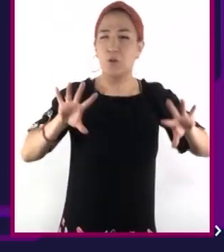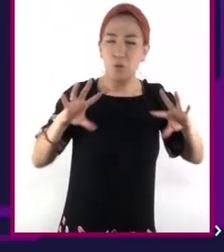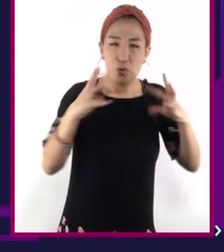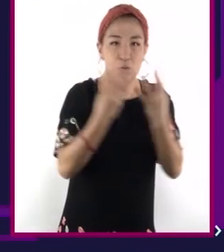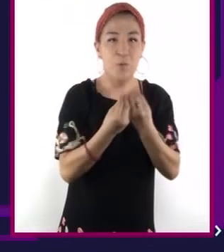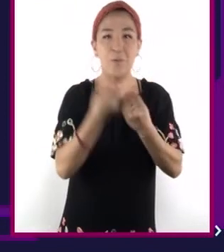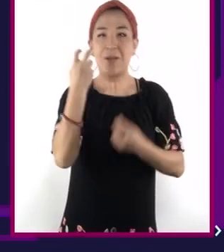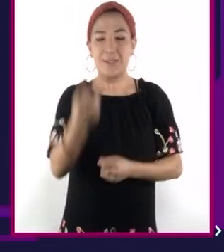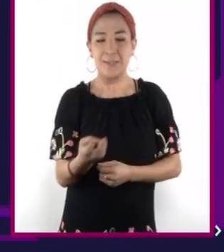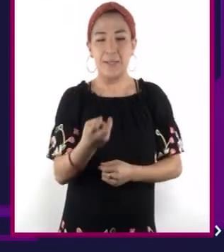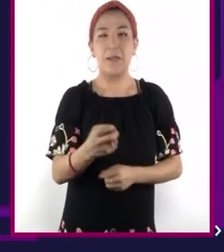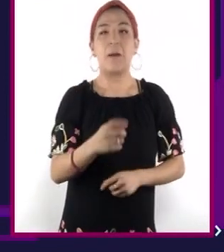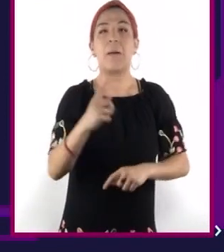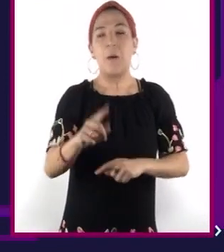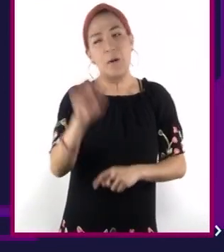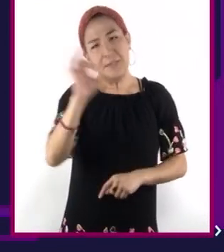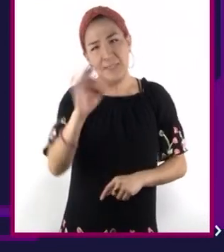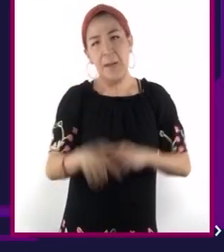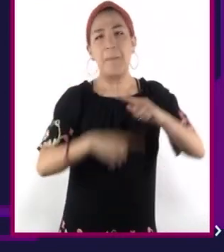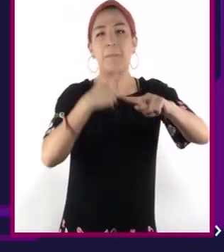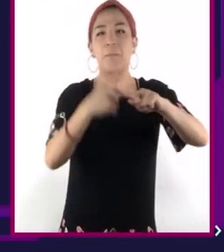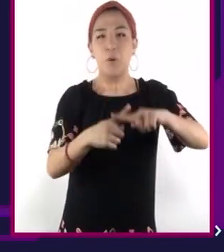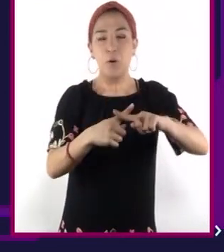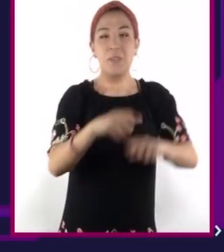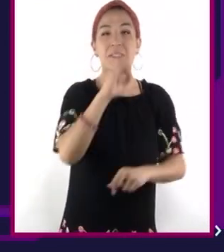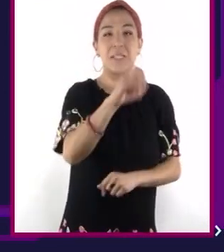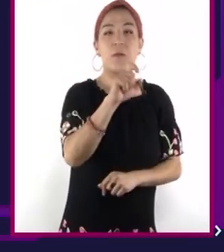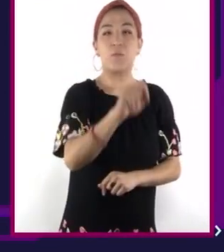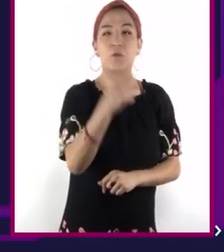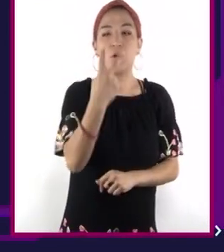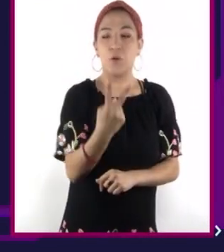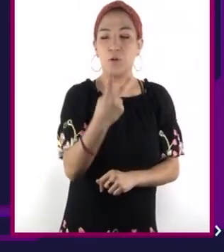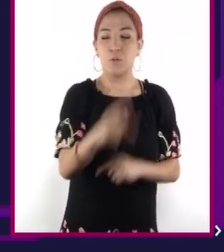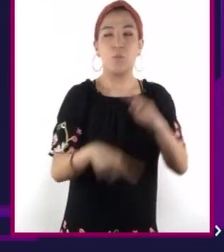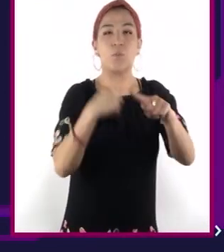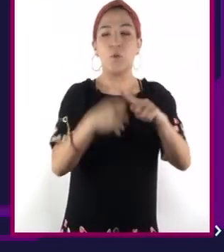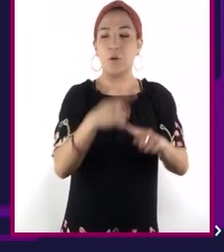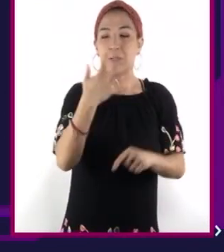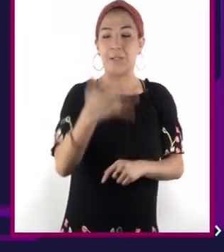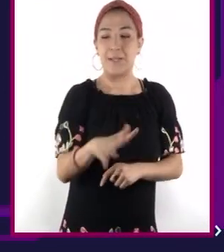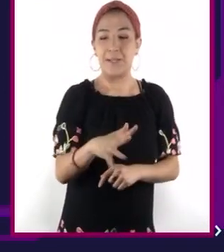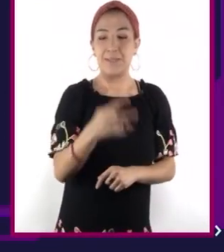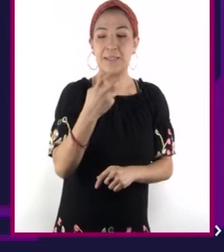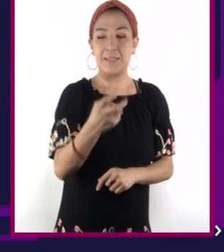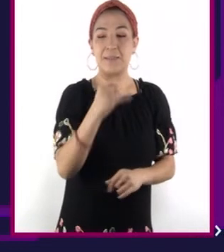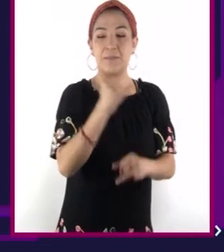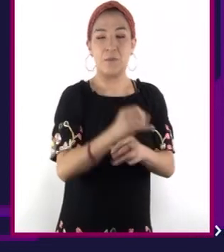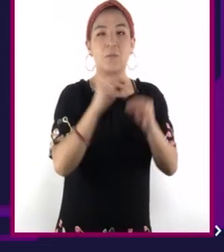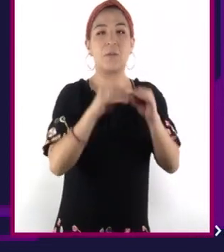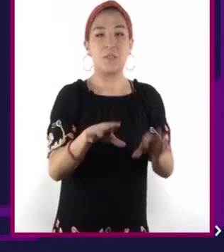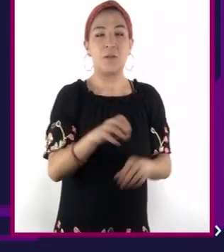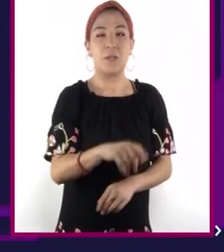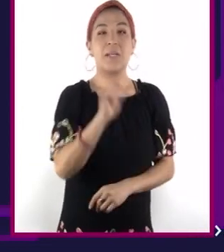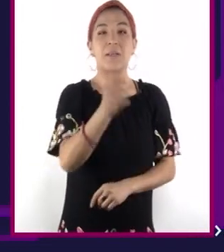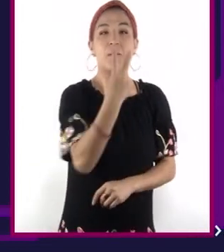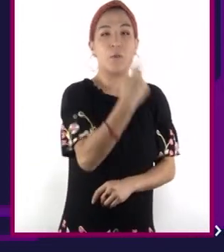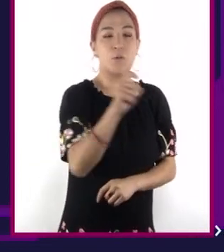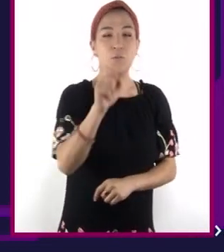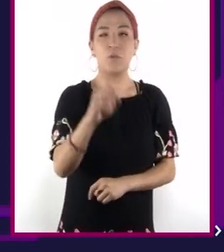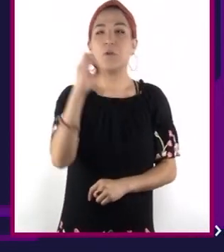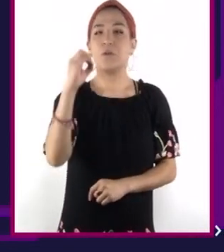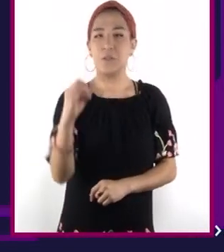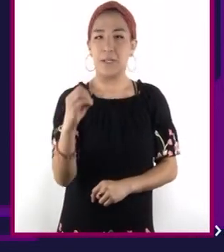distancias o se multiplica 0.2 por 10, de lo que se obtiene